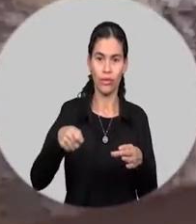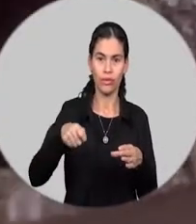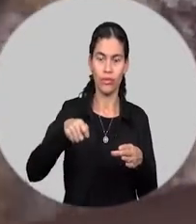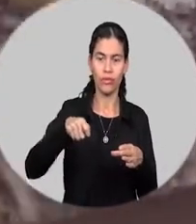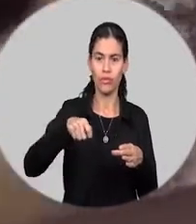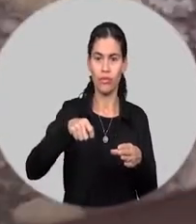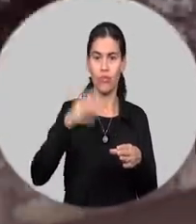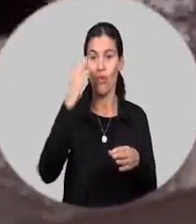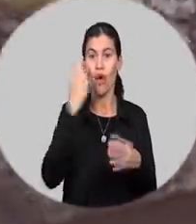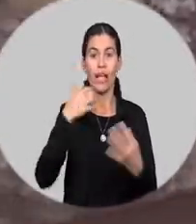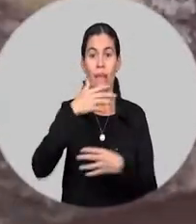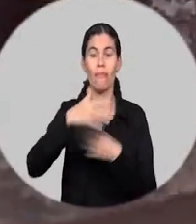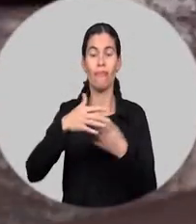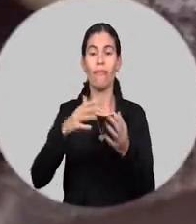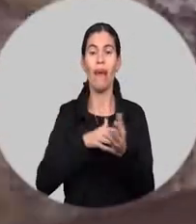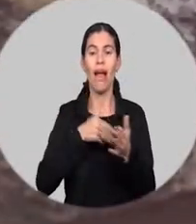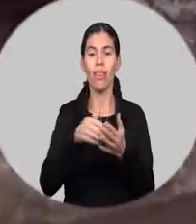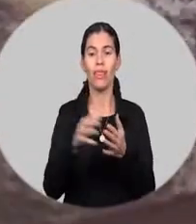manteca.